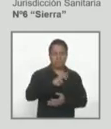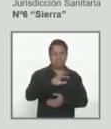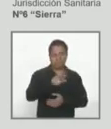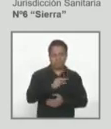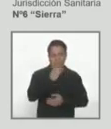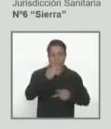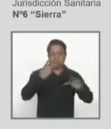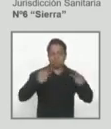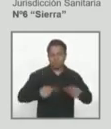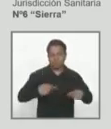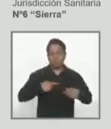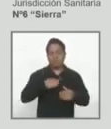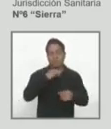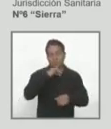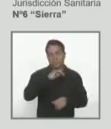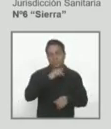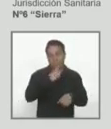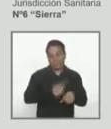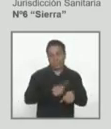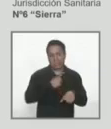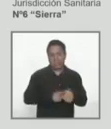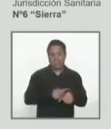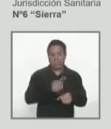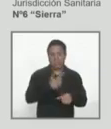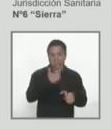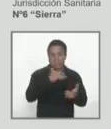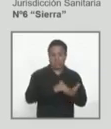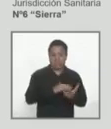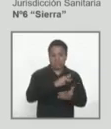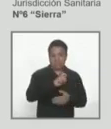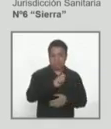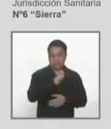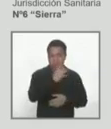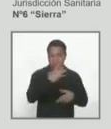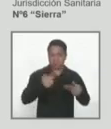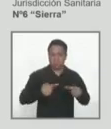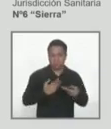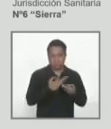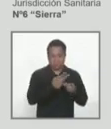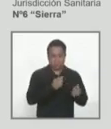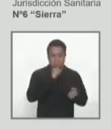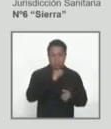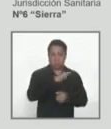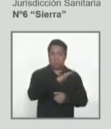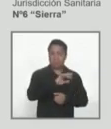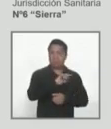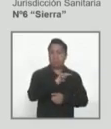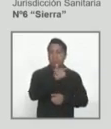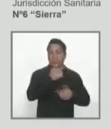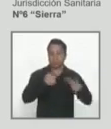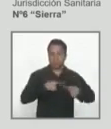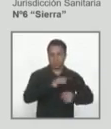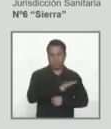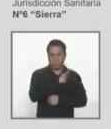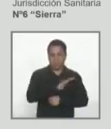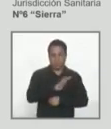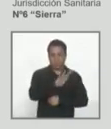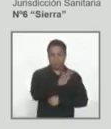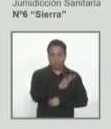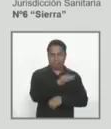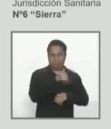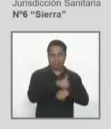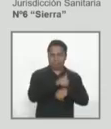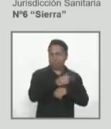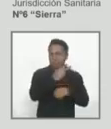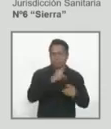8.343 casos confirmados, 7.324 recuperados y 577 defunciones. Jurisdicción